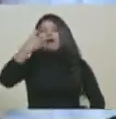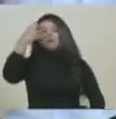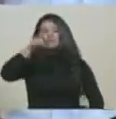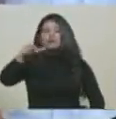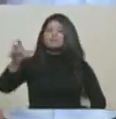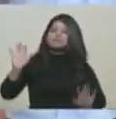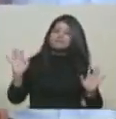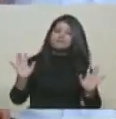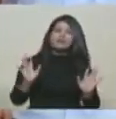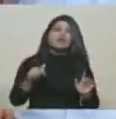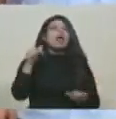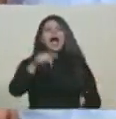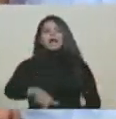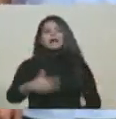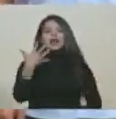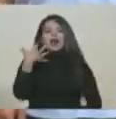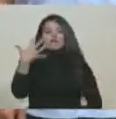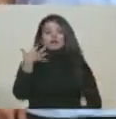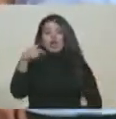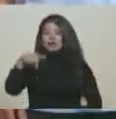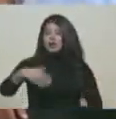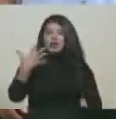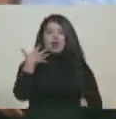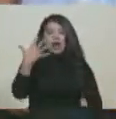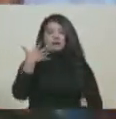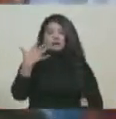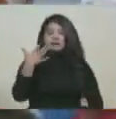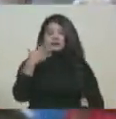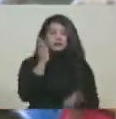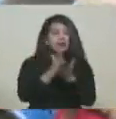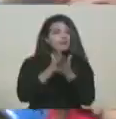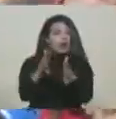Este municipio de La Fría no ha perdido ni una elección.